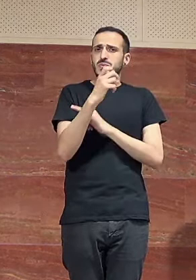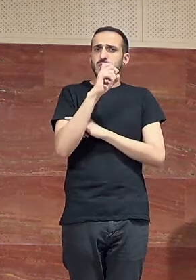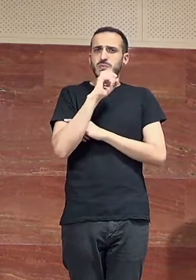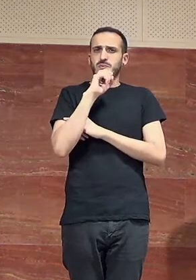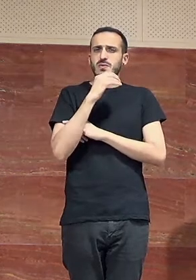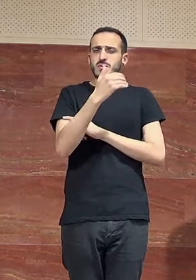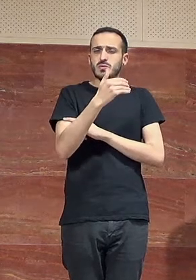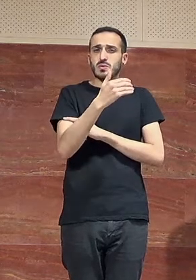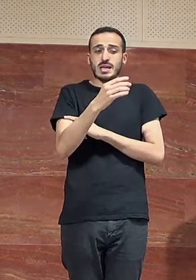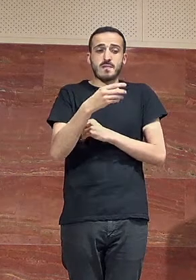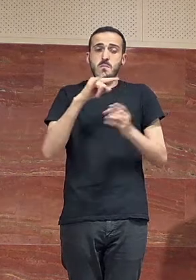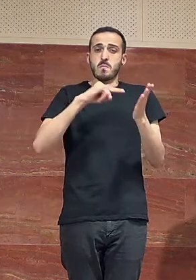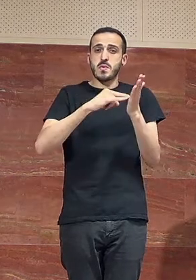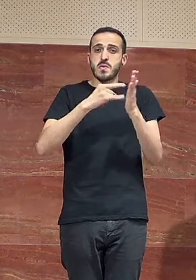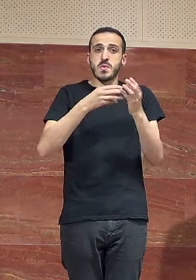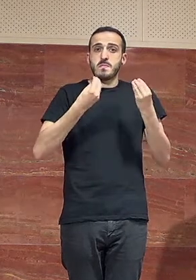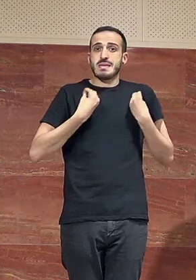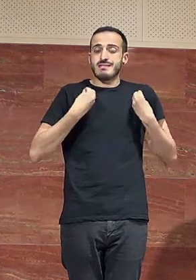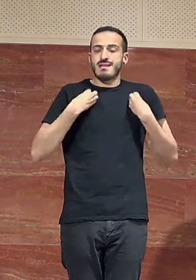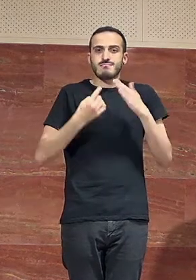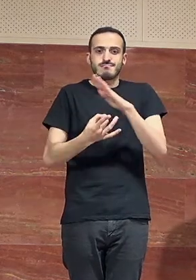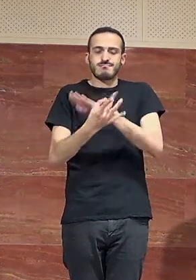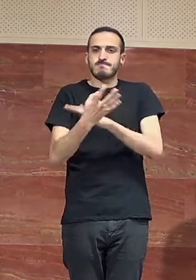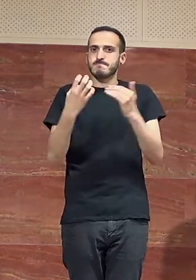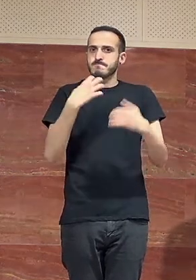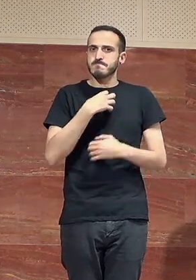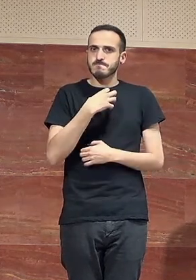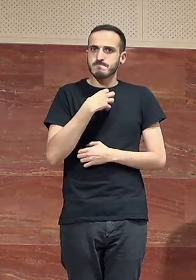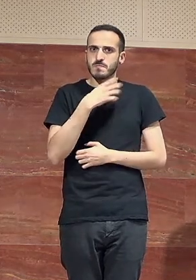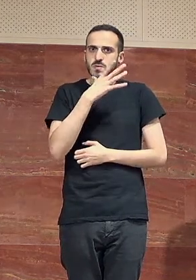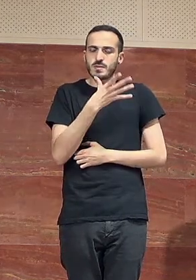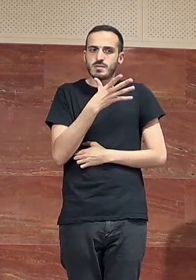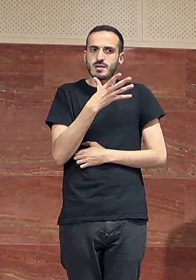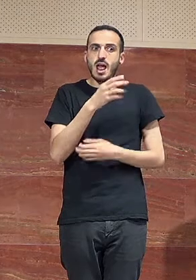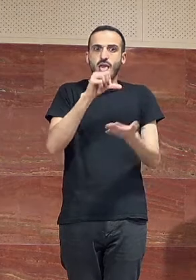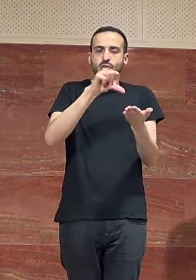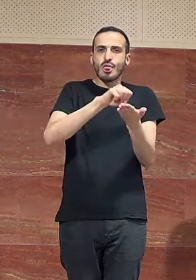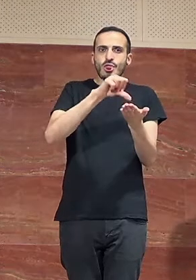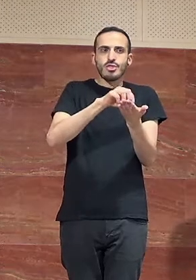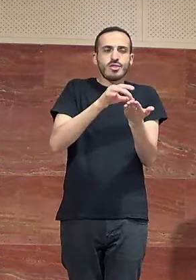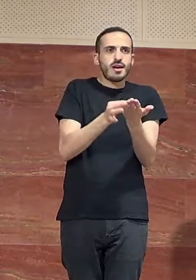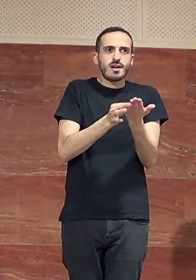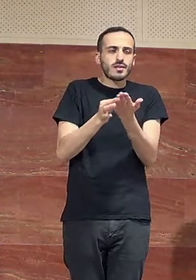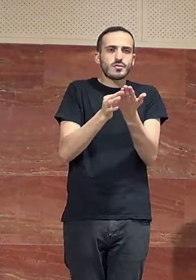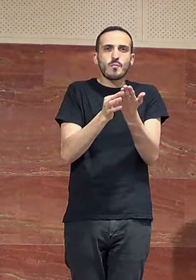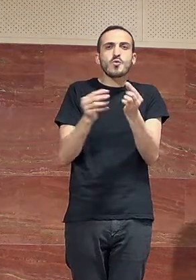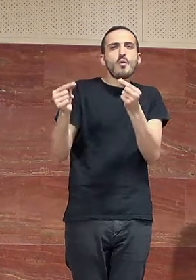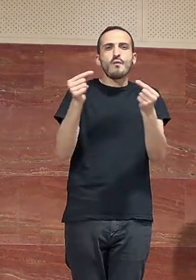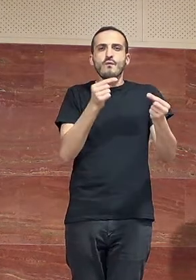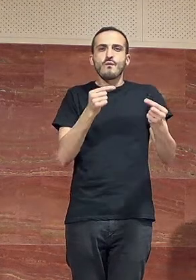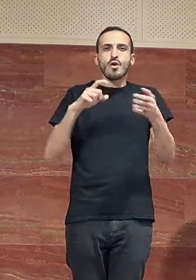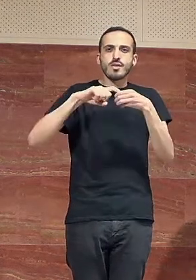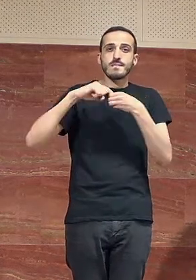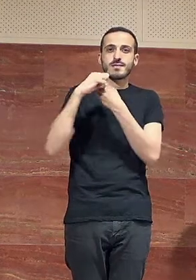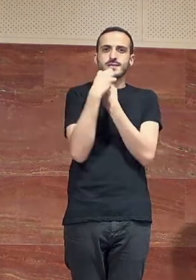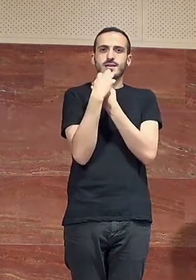para realizar su proyecto vital, en vez de quemar la ciudad, digamos, lo que hacen es un foro de participación, estamos ligando eso que